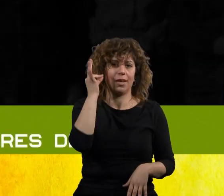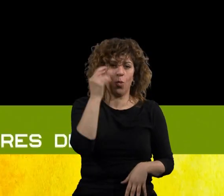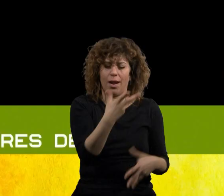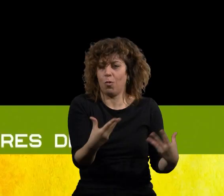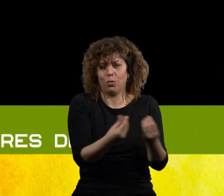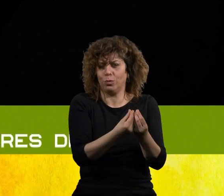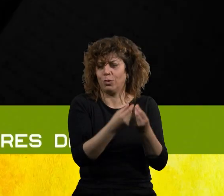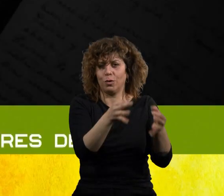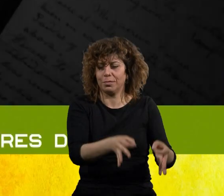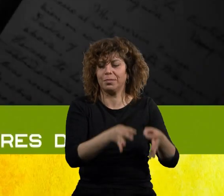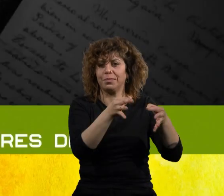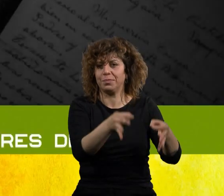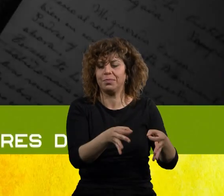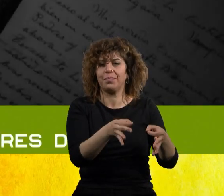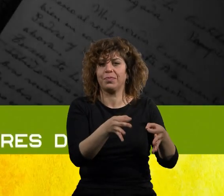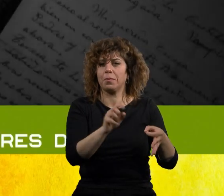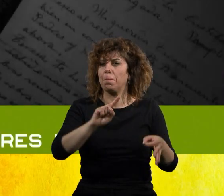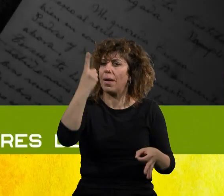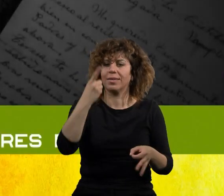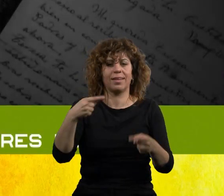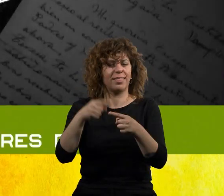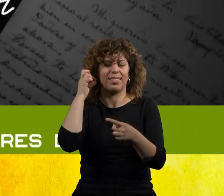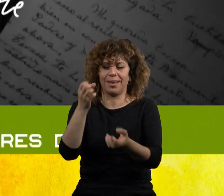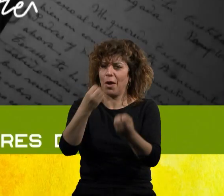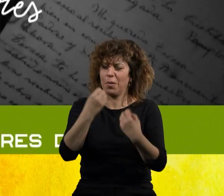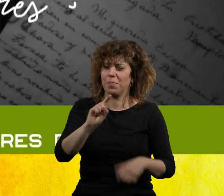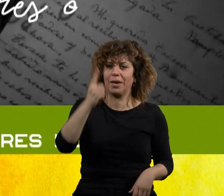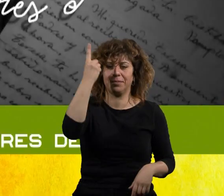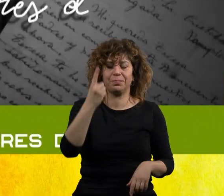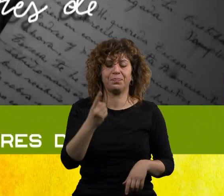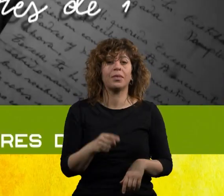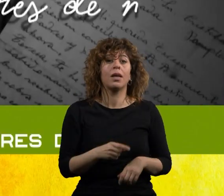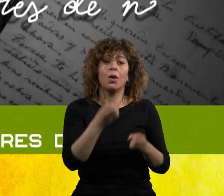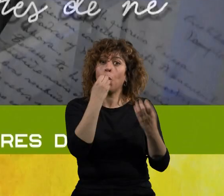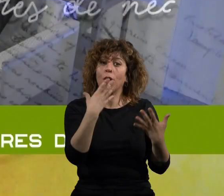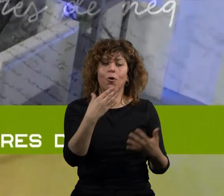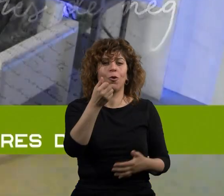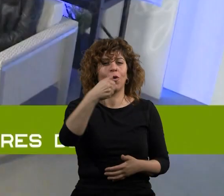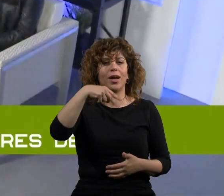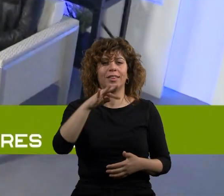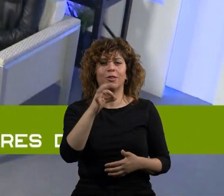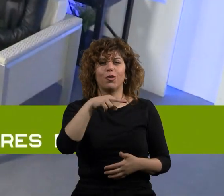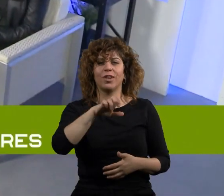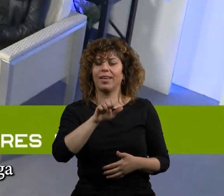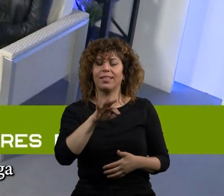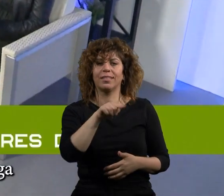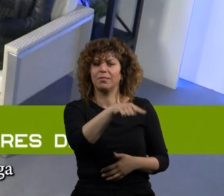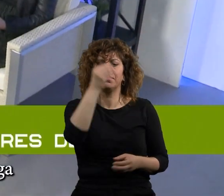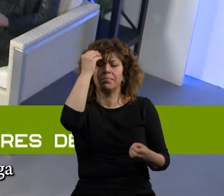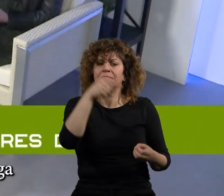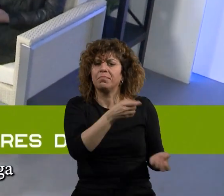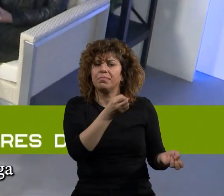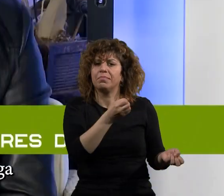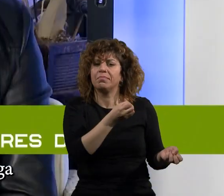con ella, y sobre todo casi todos me lo contó mi tía Antonieta. Bueno, Antonieta, como decimos, ¿qué pensaste? ¿Qué le